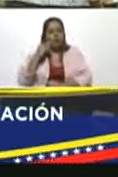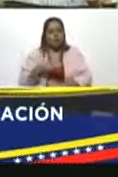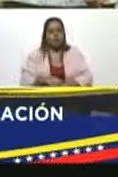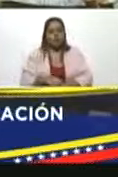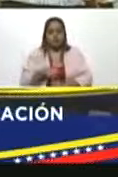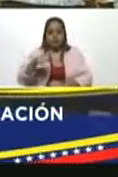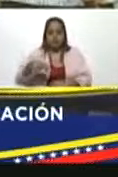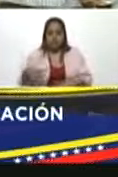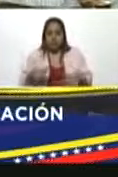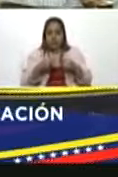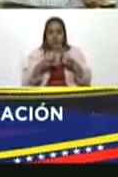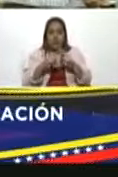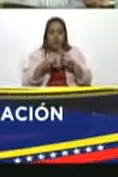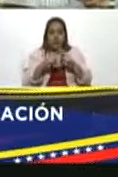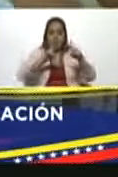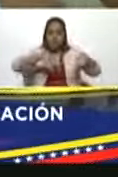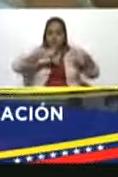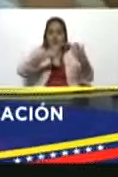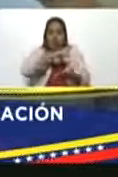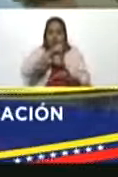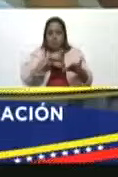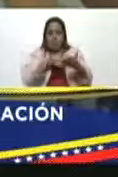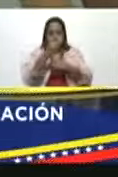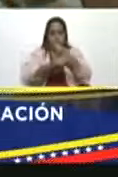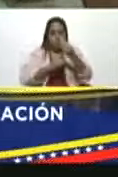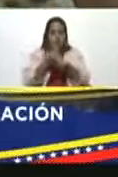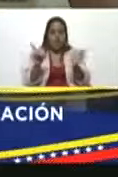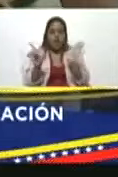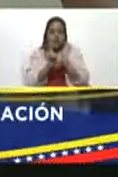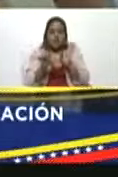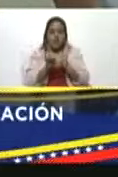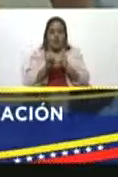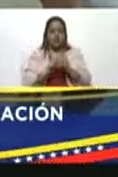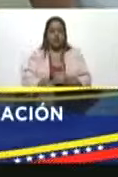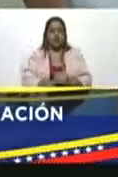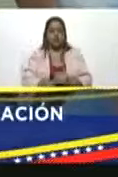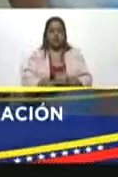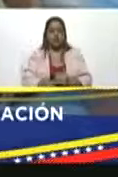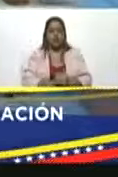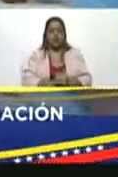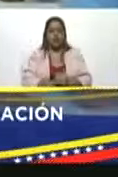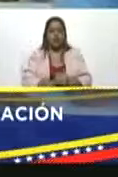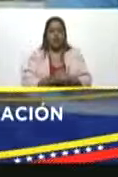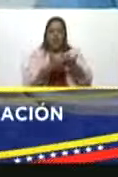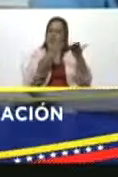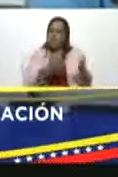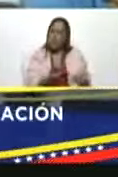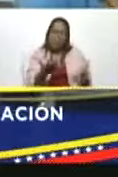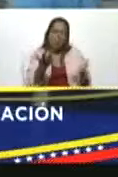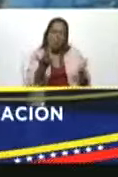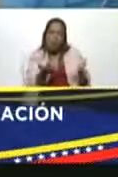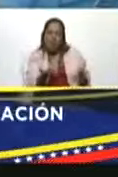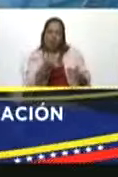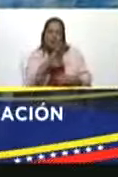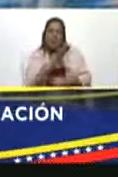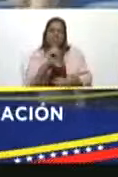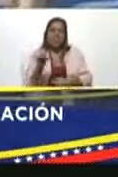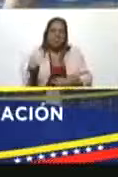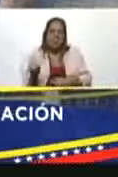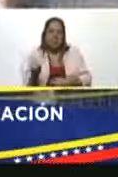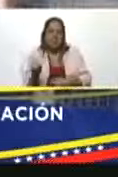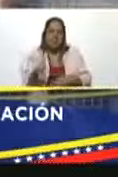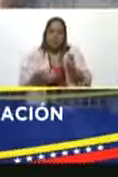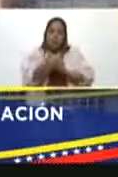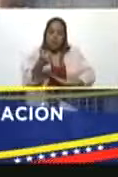encontramos, aparte de la rehabilitación que se le hizo a todo este liceo, que es donde tiene una matrícula de más de 300 estudiantes, donde